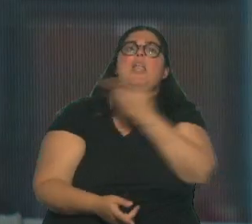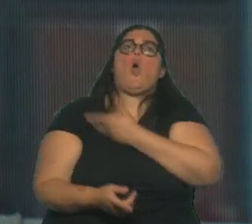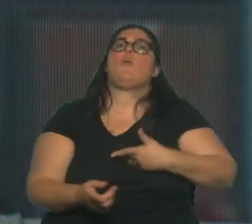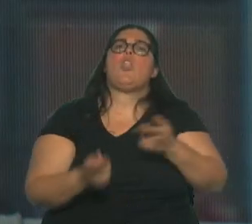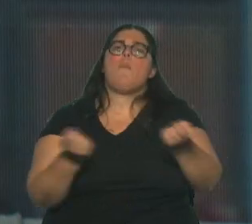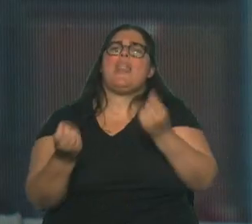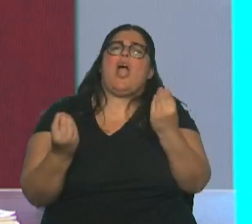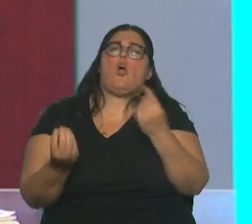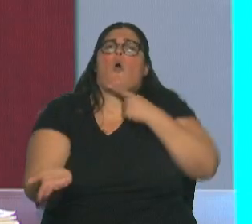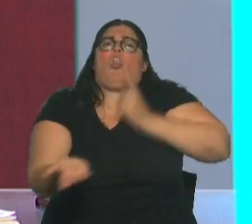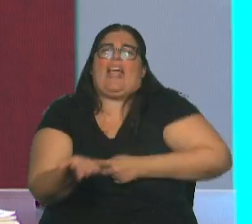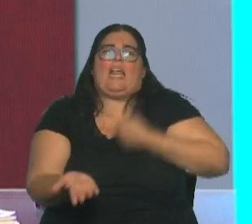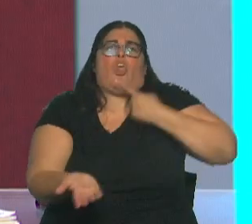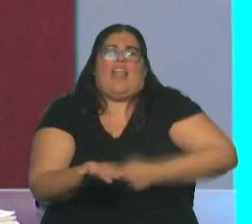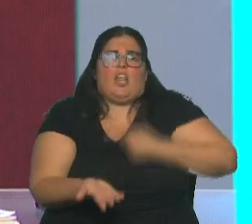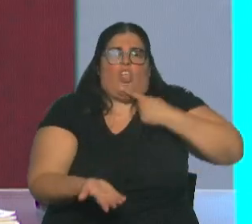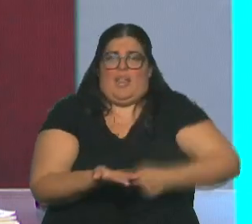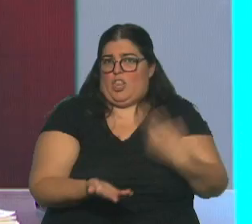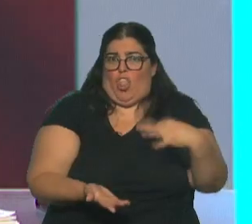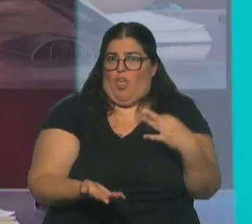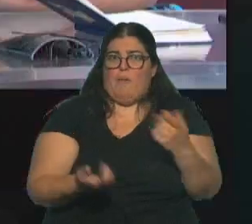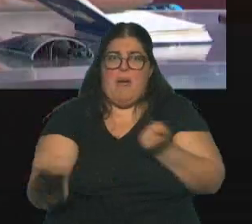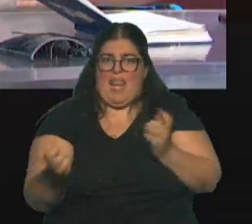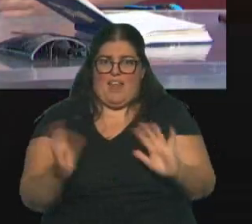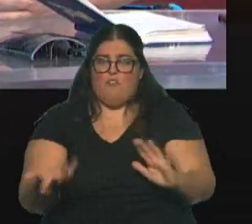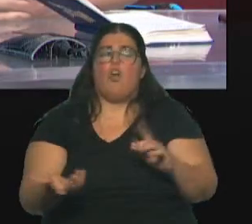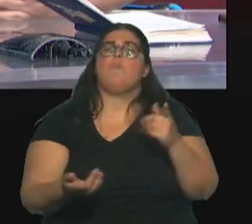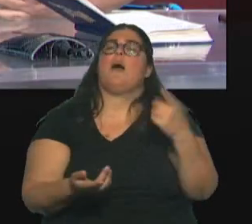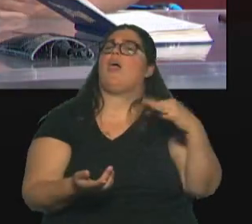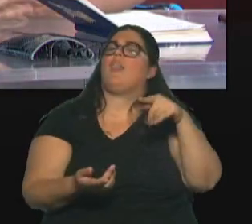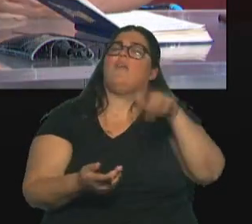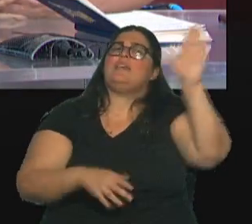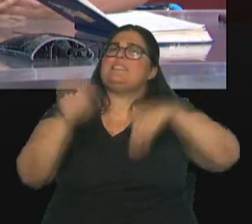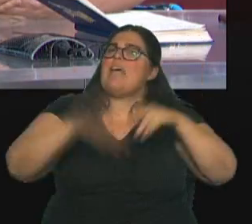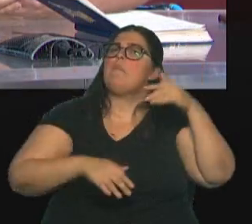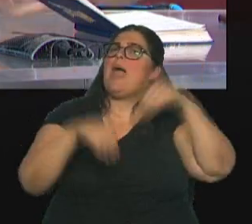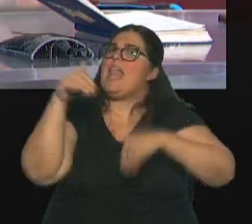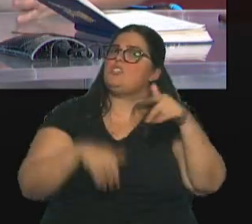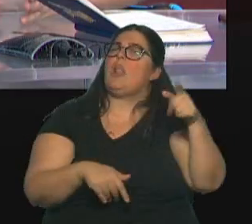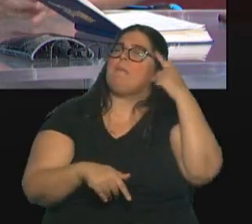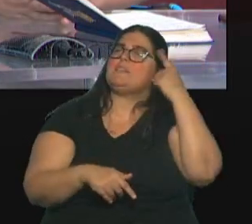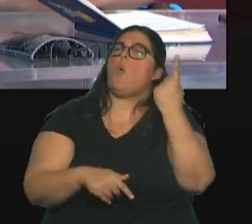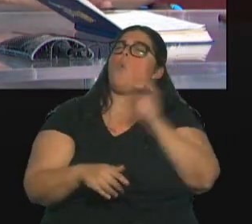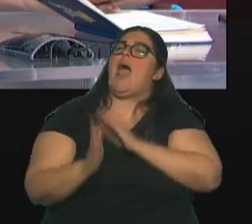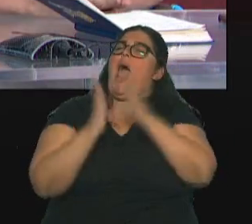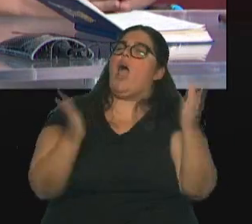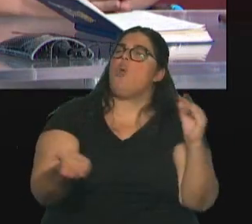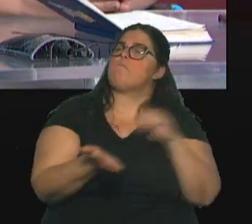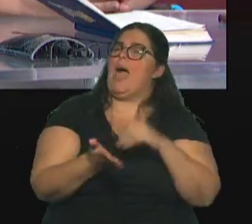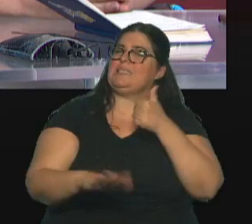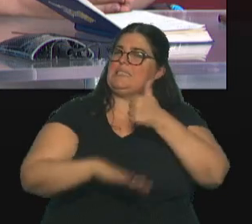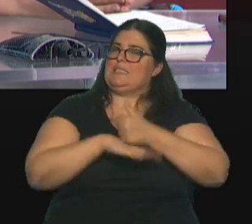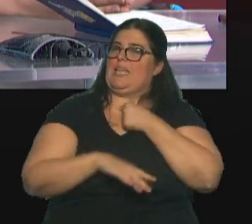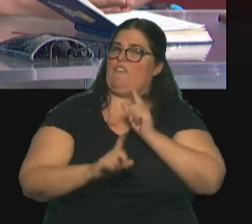ya muchas críticas a que tenía que hacer un llamado a elecciones, y él consideraba que se tenía que quedar un año más. Bueno, esta crisis